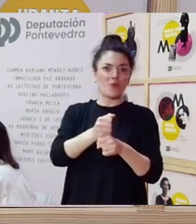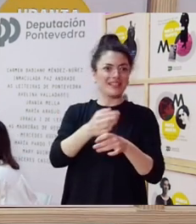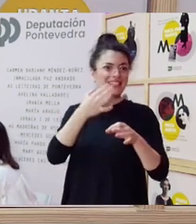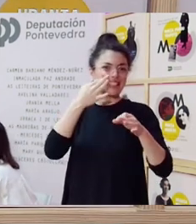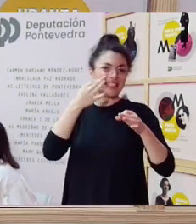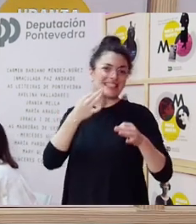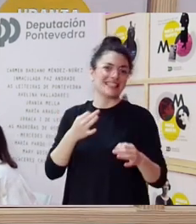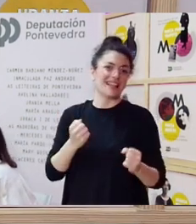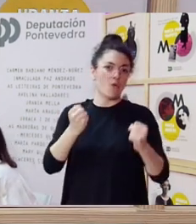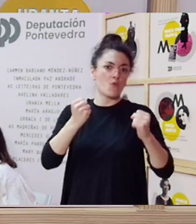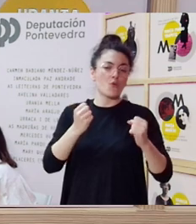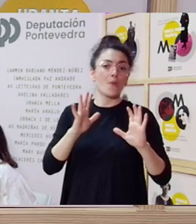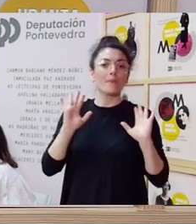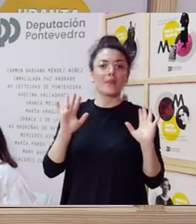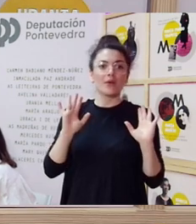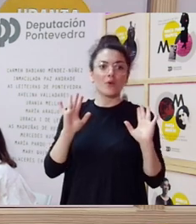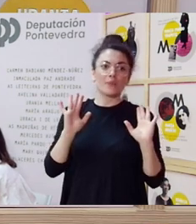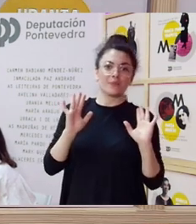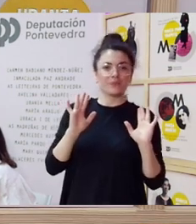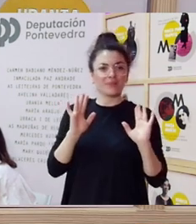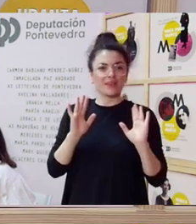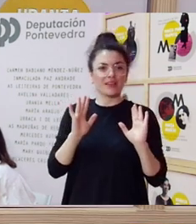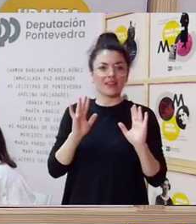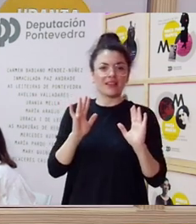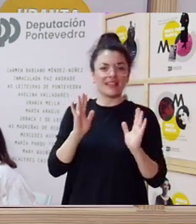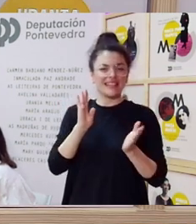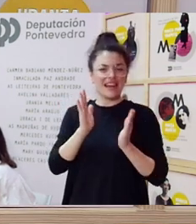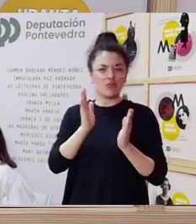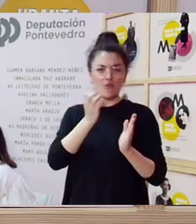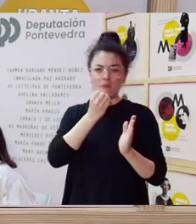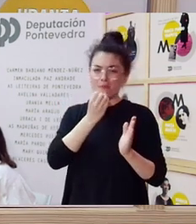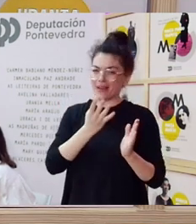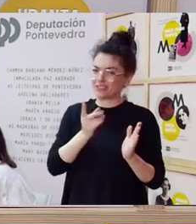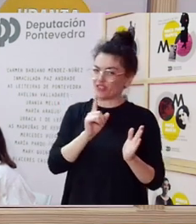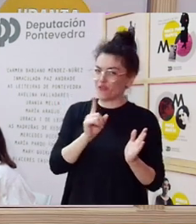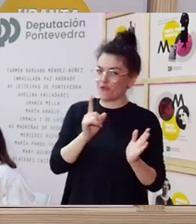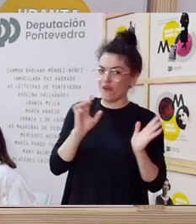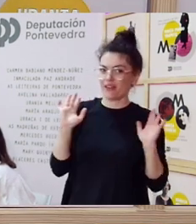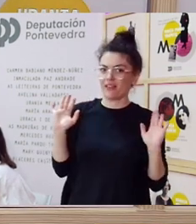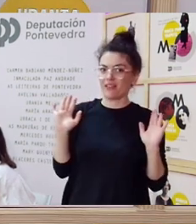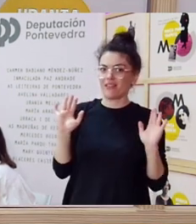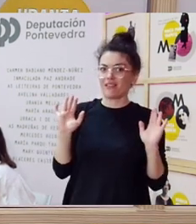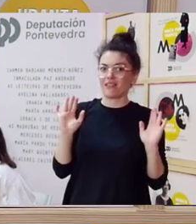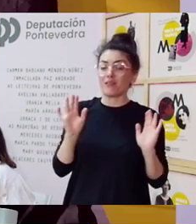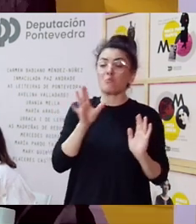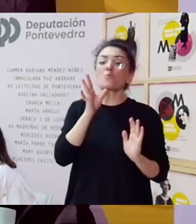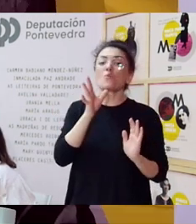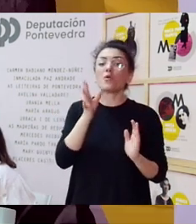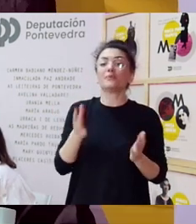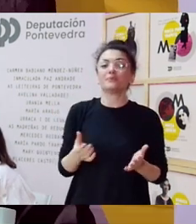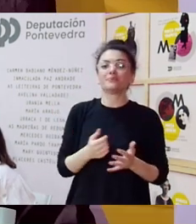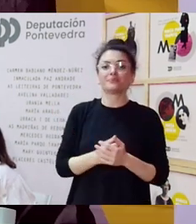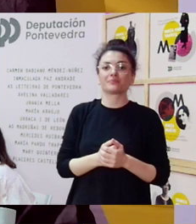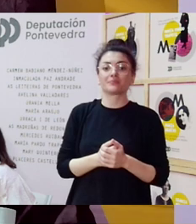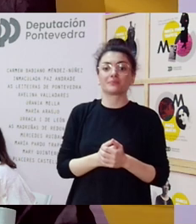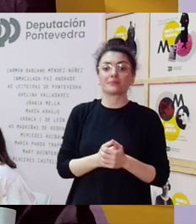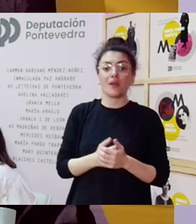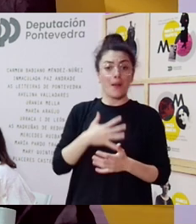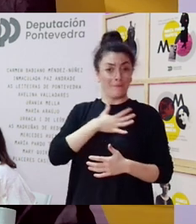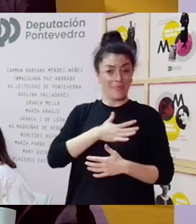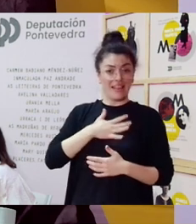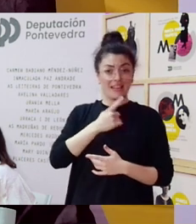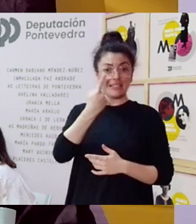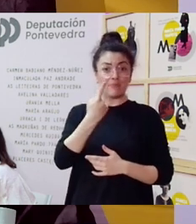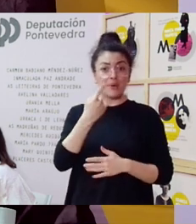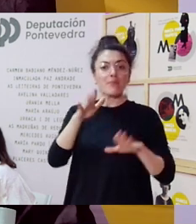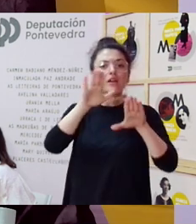e non é que fora inimigo, pero o trato... Non. Por que? Pois bueno, ela a primeira noite tuvo que